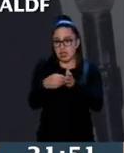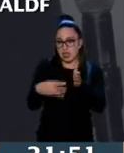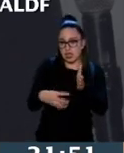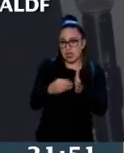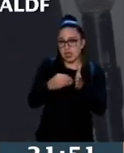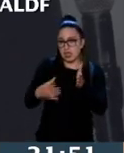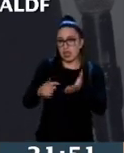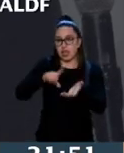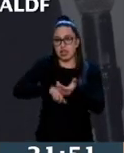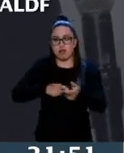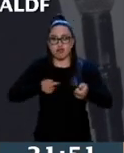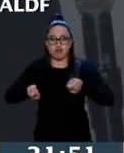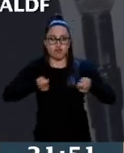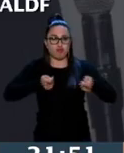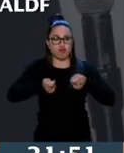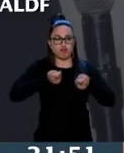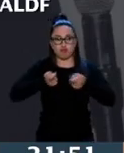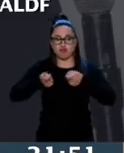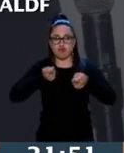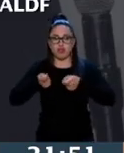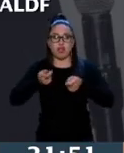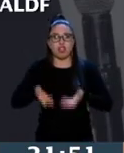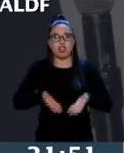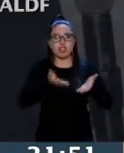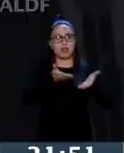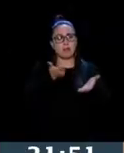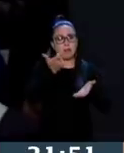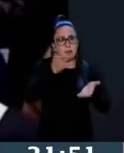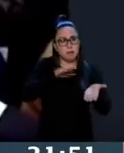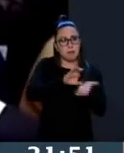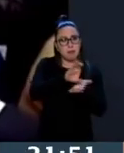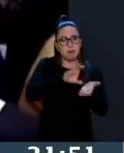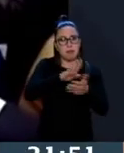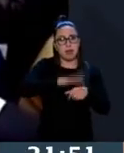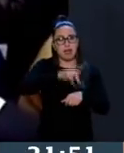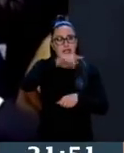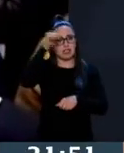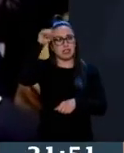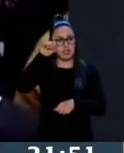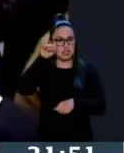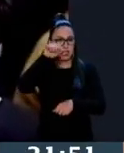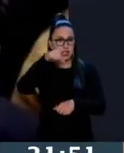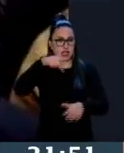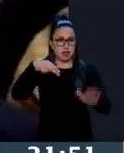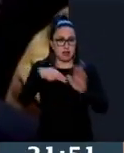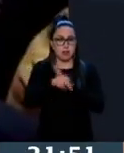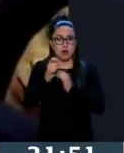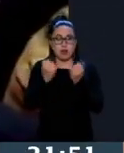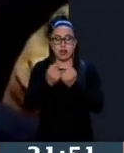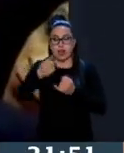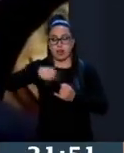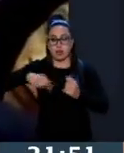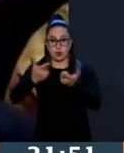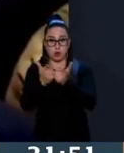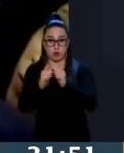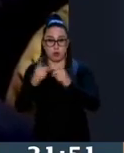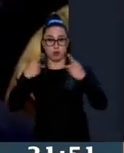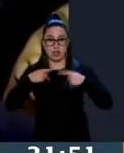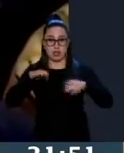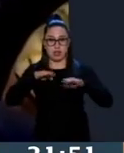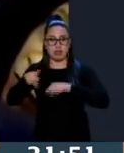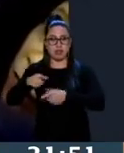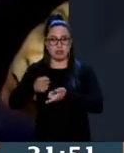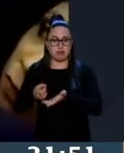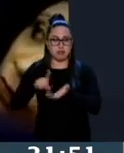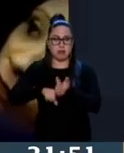de recursos absorbidos por el sindicato del metro, además de generar movilizaciones de los trabajadores para presionar